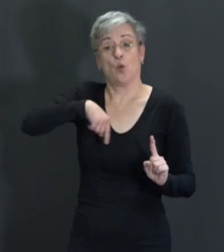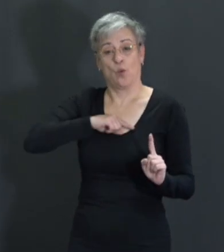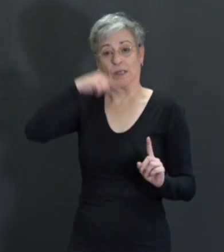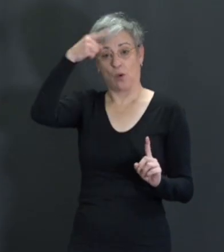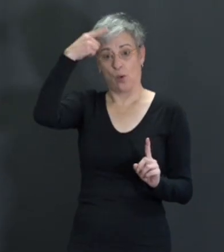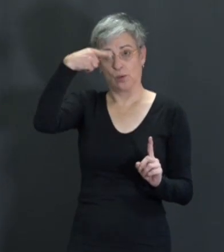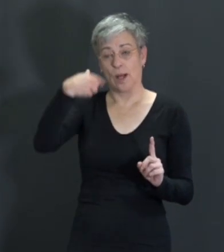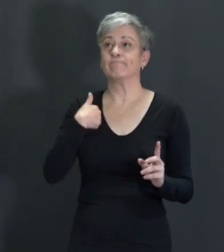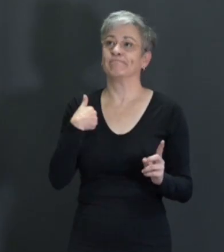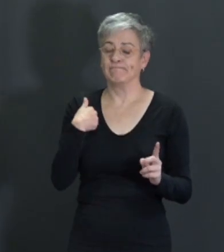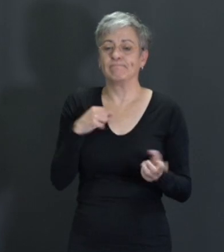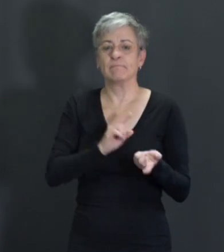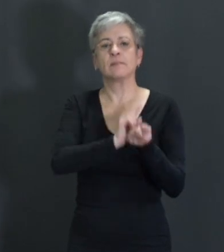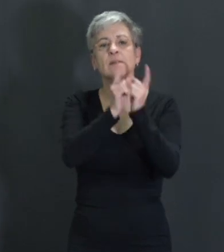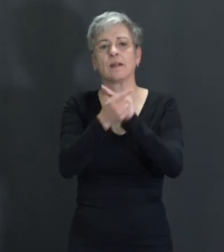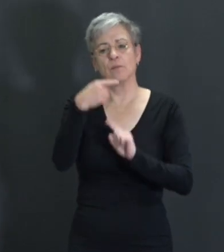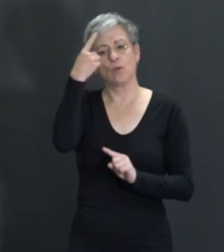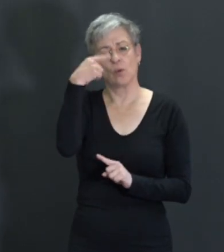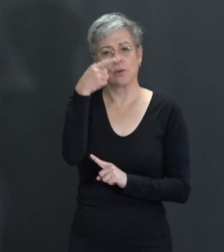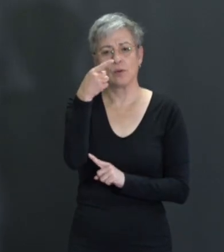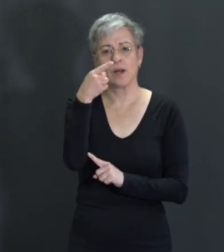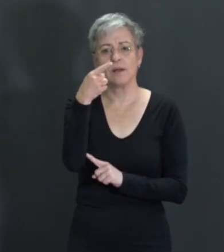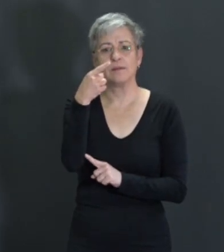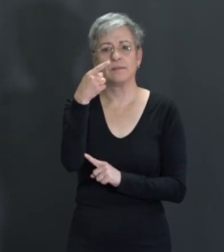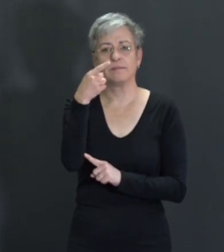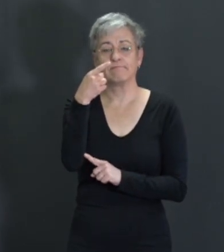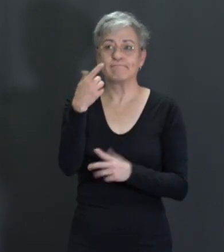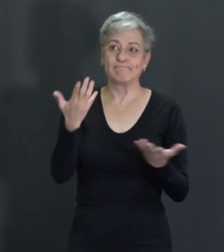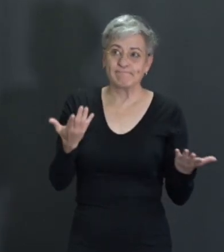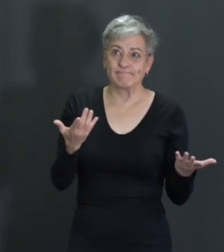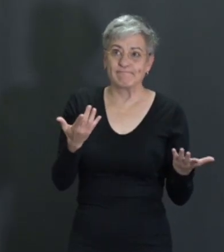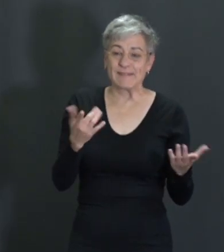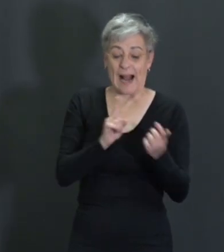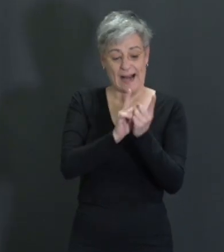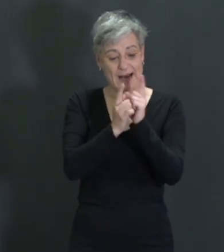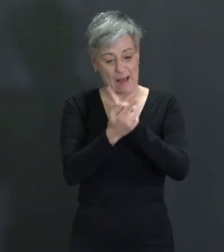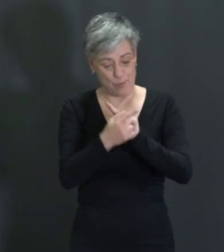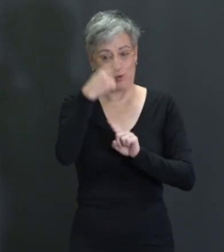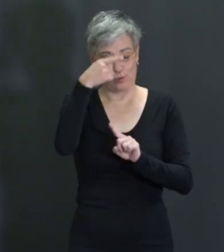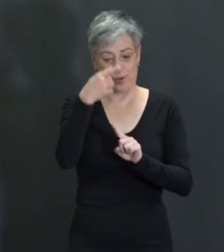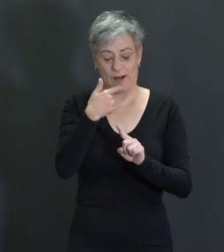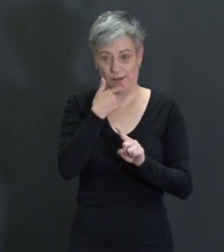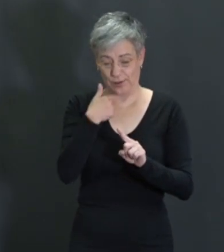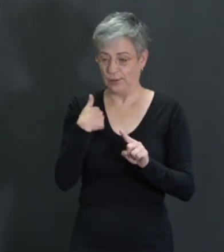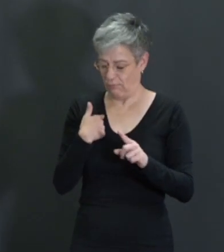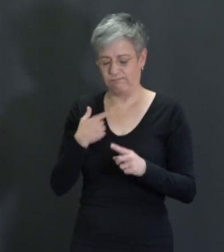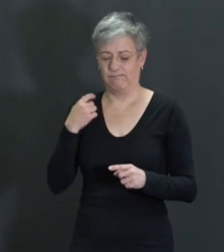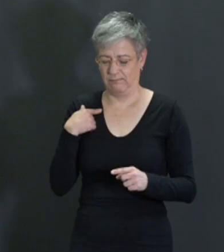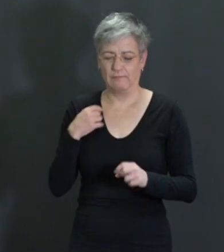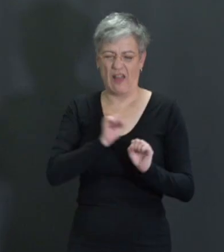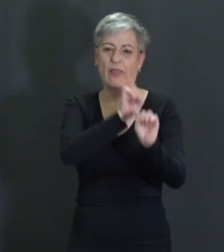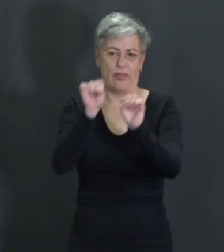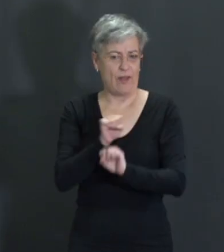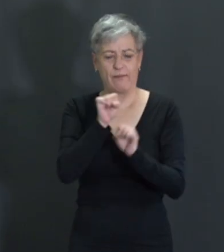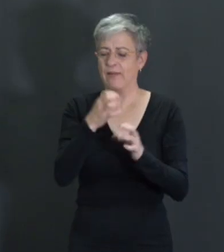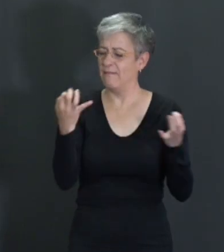cambio cultural, pues el cambio cultural, como su propio nombre indica, pues yo soy defensora, activista absolutamente del